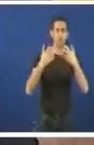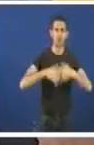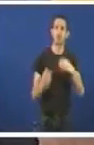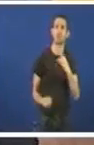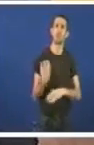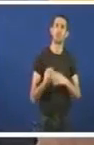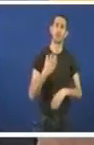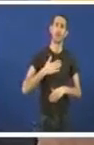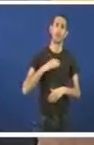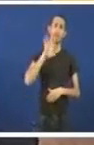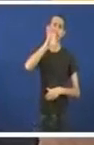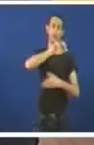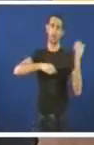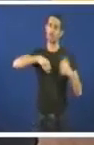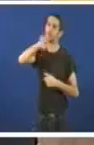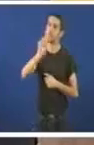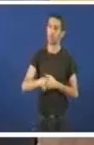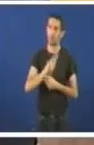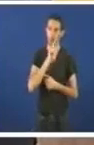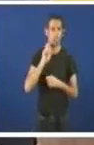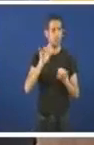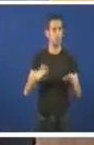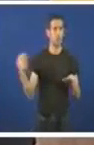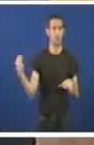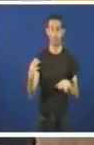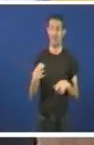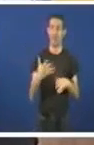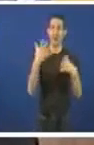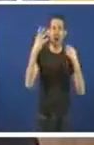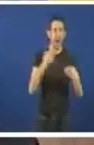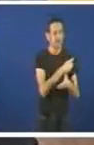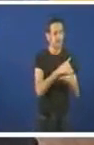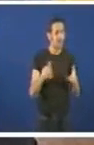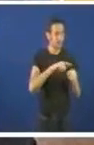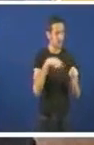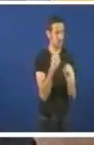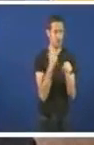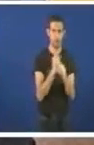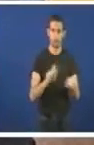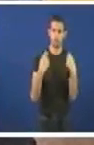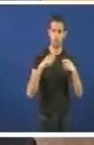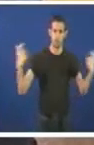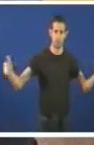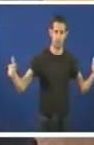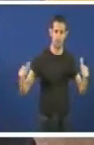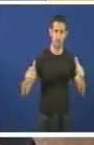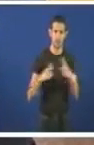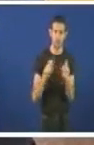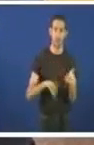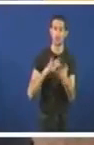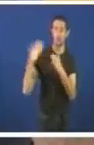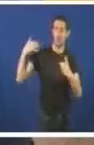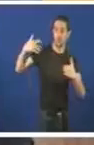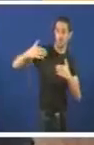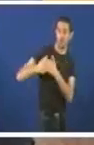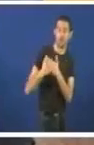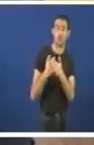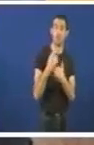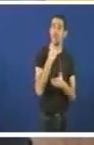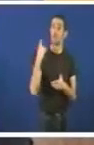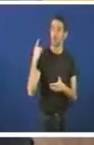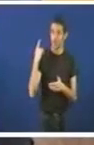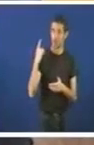do noso país. Levamos milleiros de postos de traballo destruídos. No último ano estamos falando de 9.000